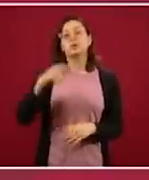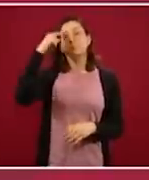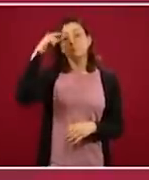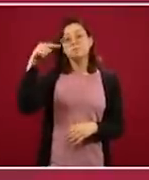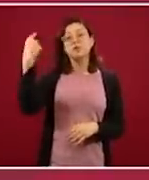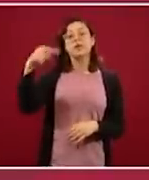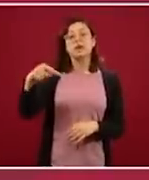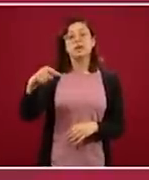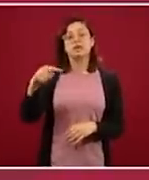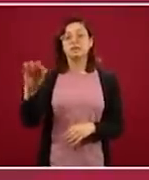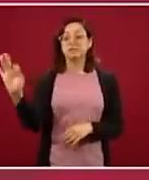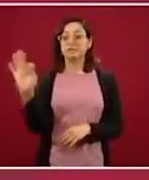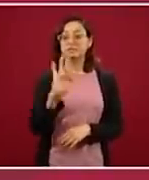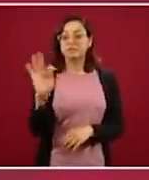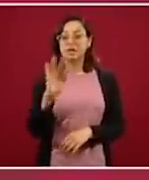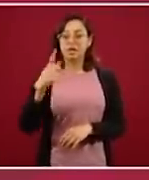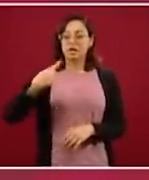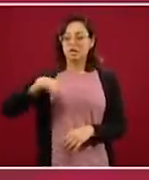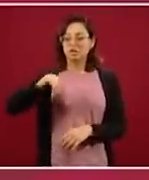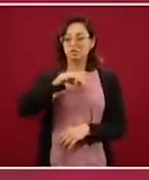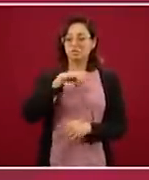pudiéramos nosotros